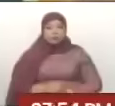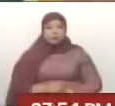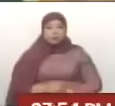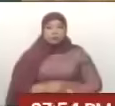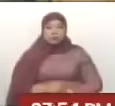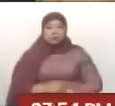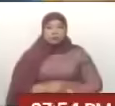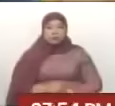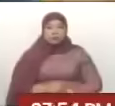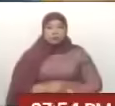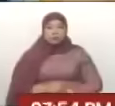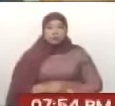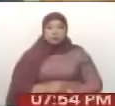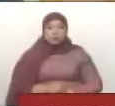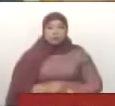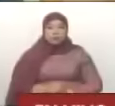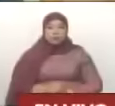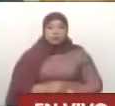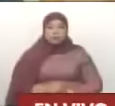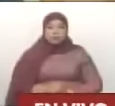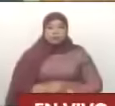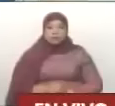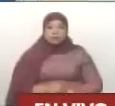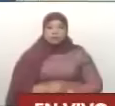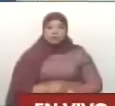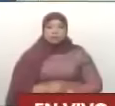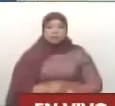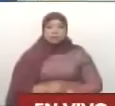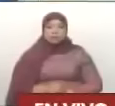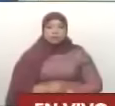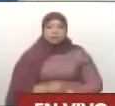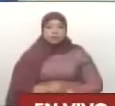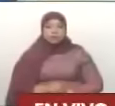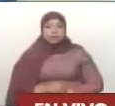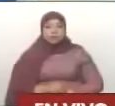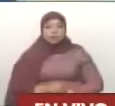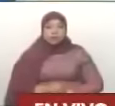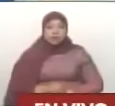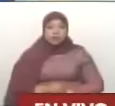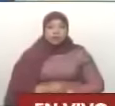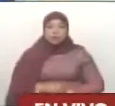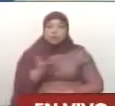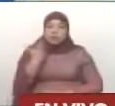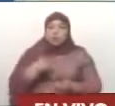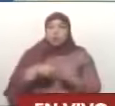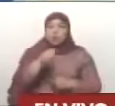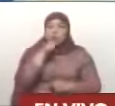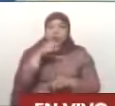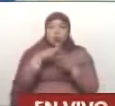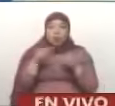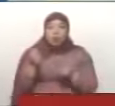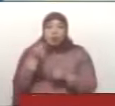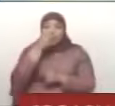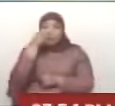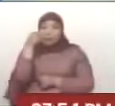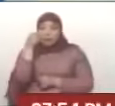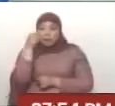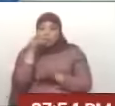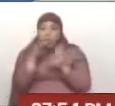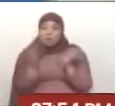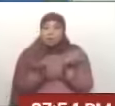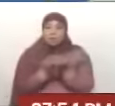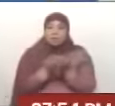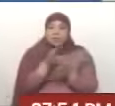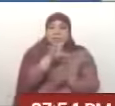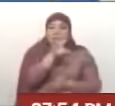carteles, solamente hay carteles de México para abajo, ¿ves? Cuando ellos son los grandes consumidores de todo tipo de droga que hay en el mundo.